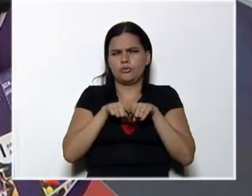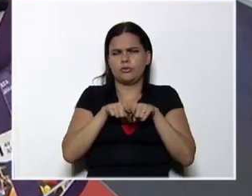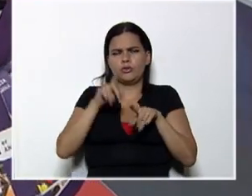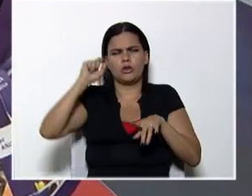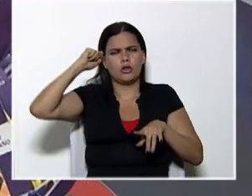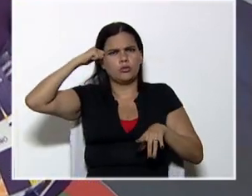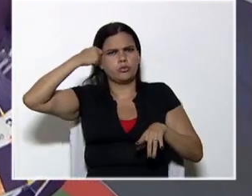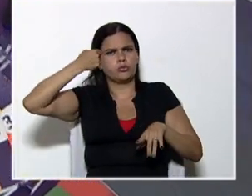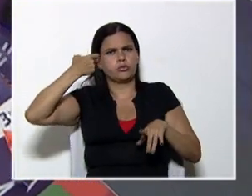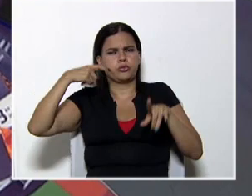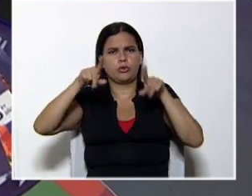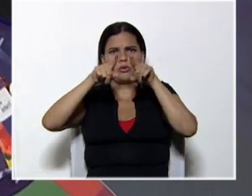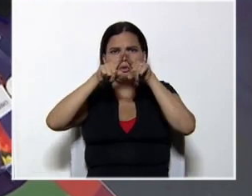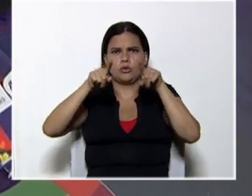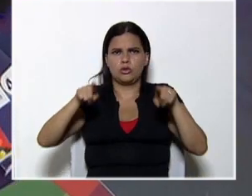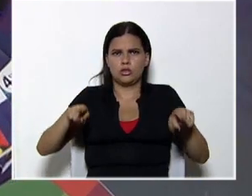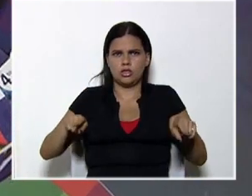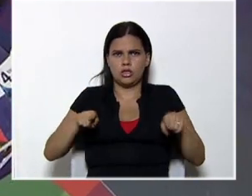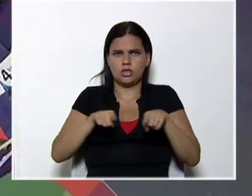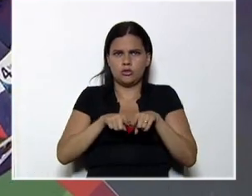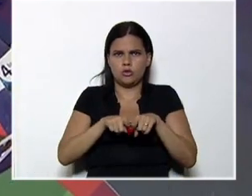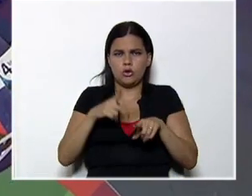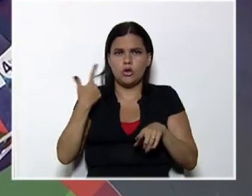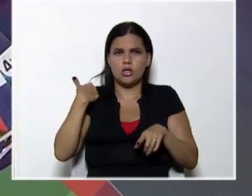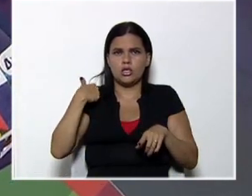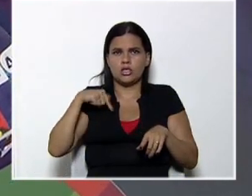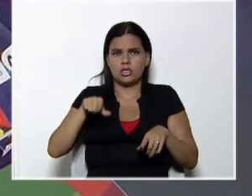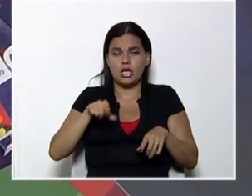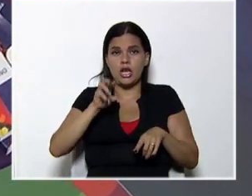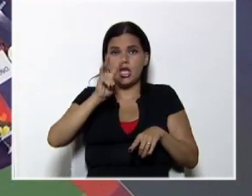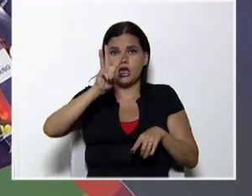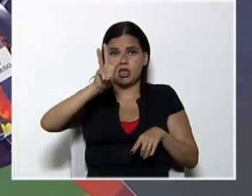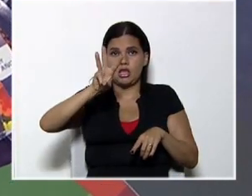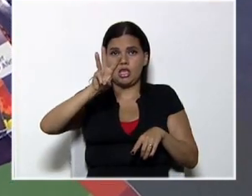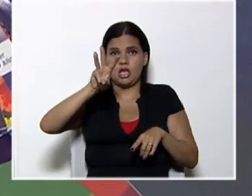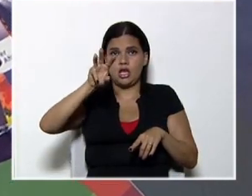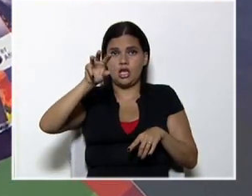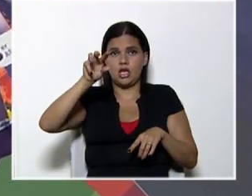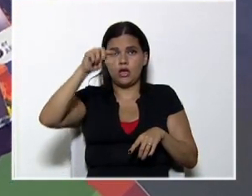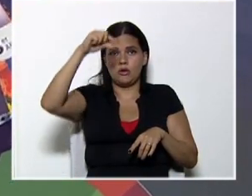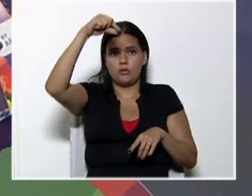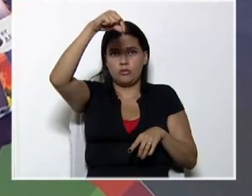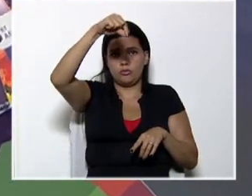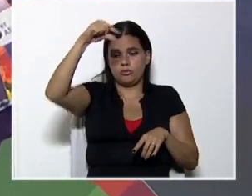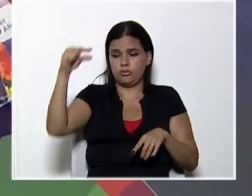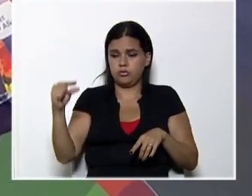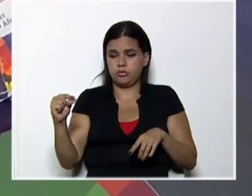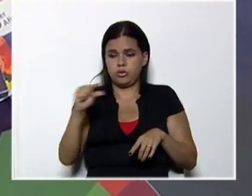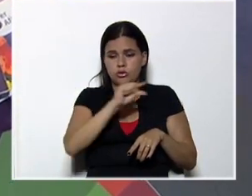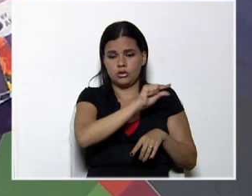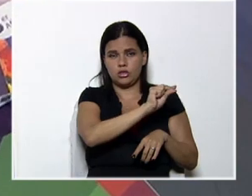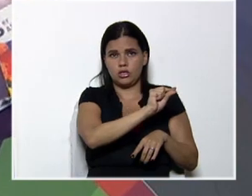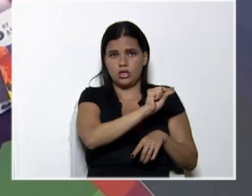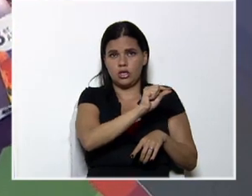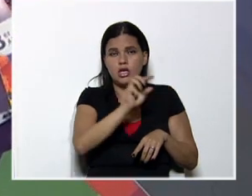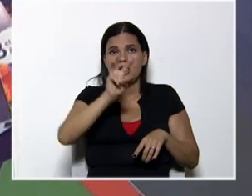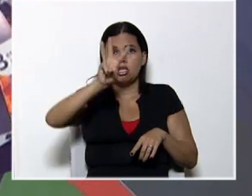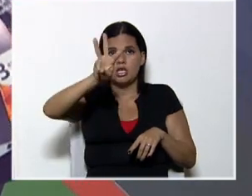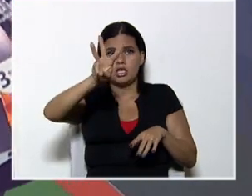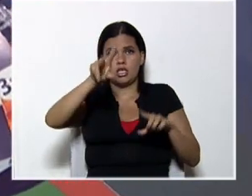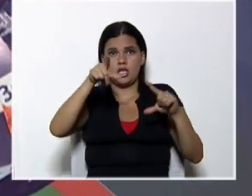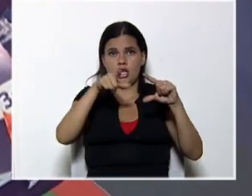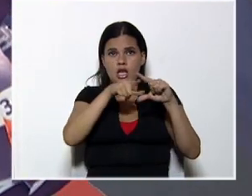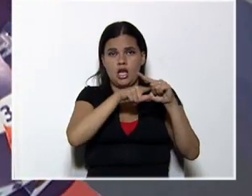triángulo tiene un vértice, tiene 3 vértices, tiene 3 lados y 3 ángulos.